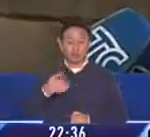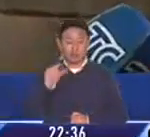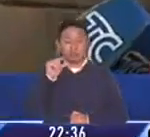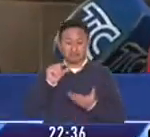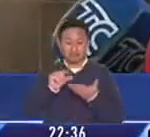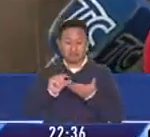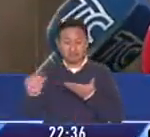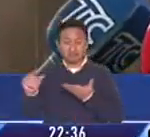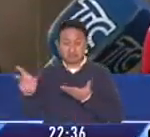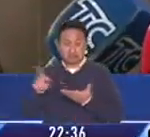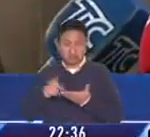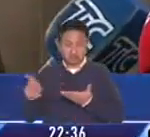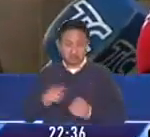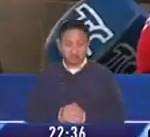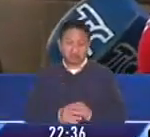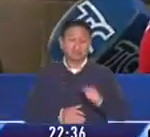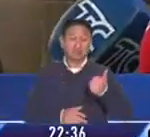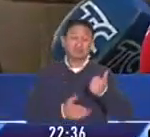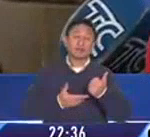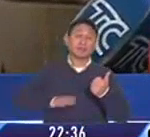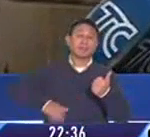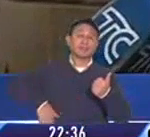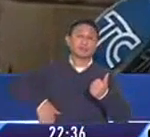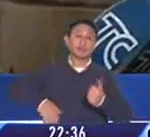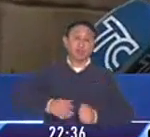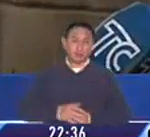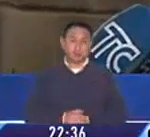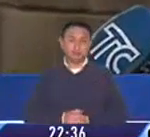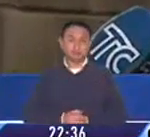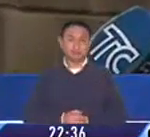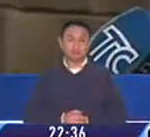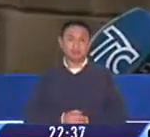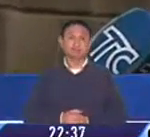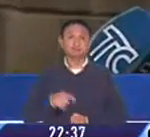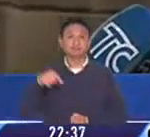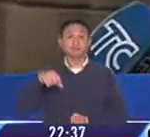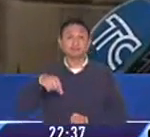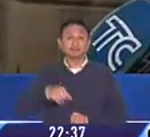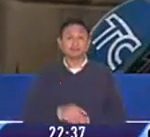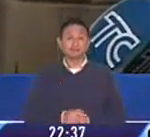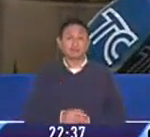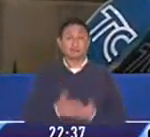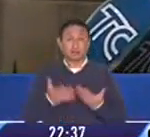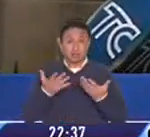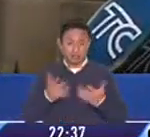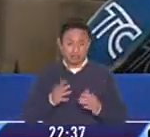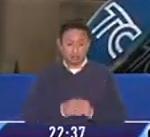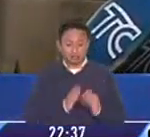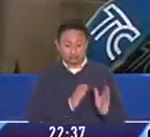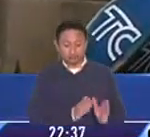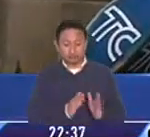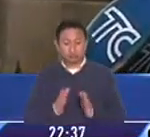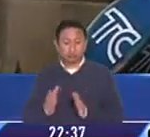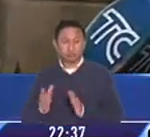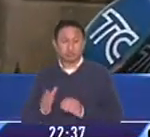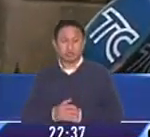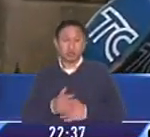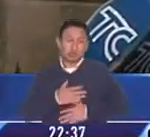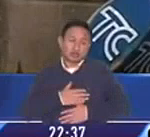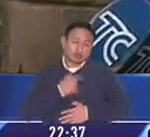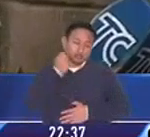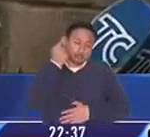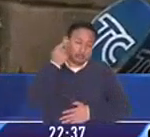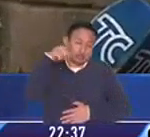parte y otra parte está atrasada, entonces queremos que se vayan ordenando. Yo entiendo que